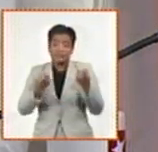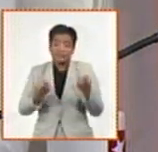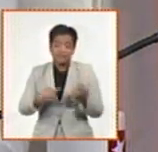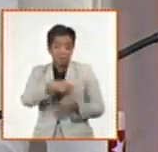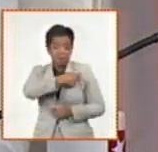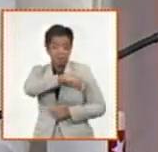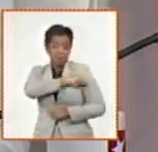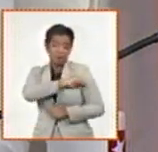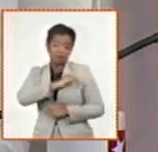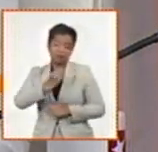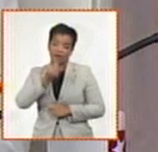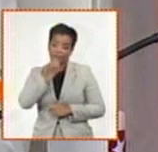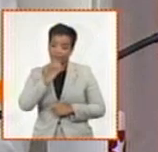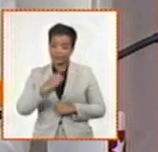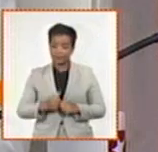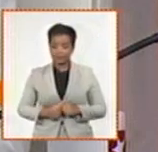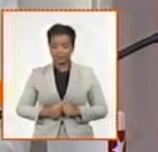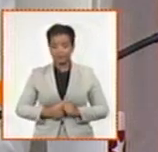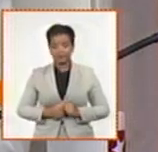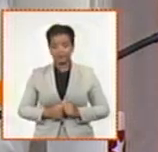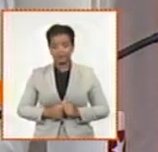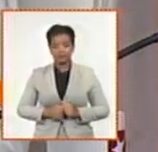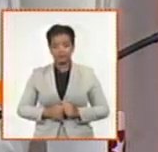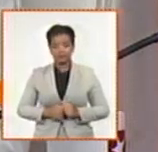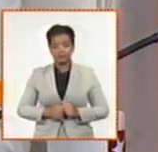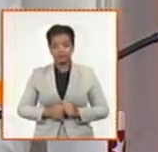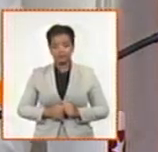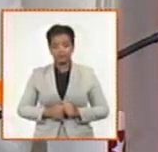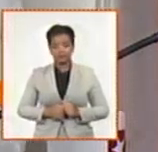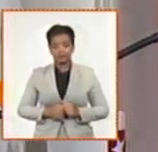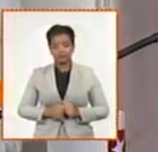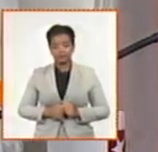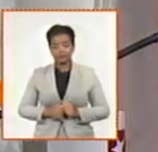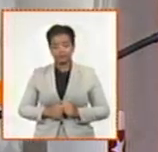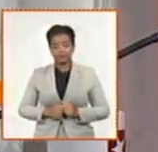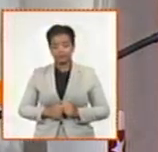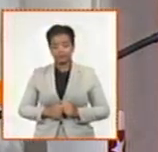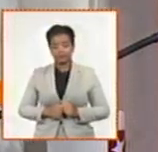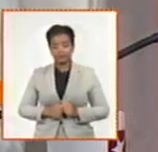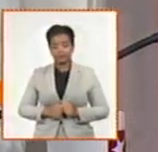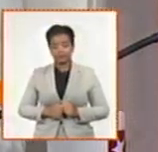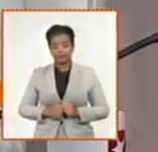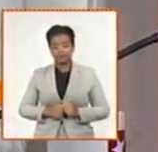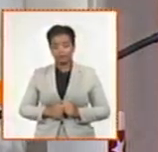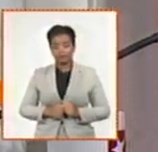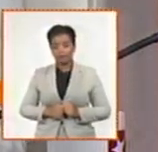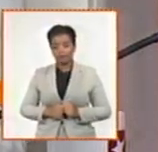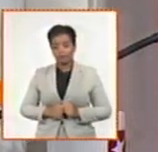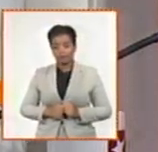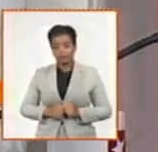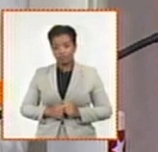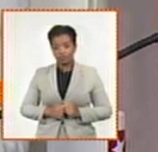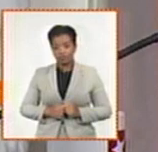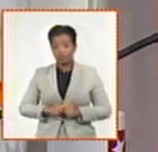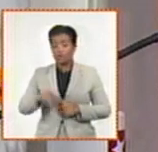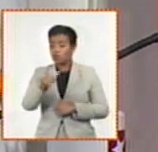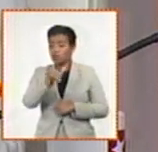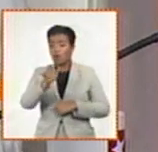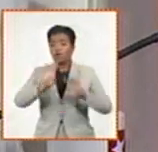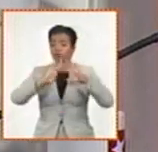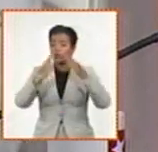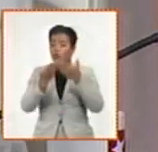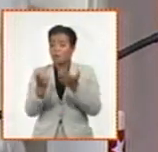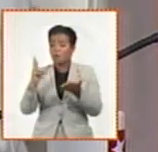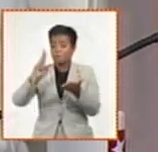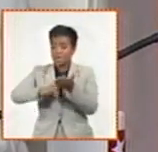para satisfacer, para llegar a esa soberanía alimentaria. Y a todos los que integran esta familia agroecológica anapista que